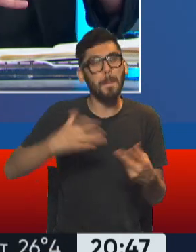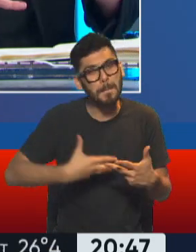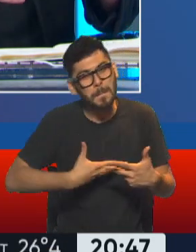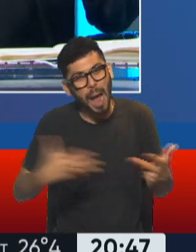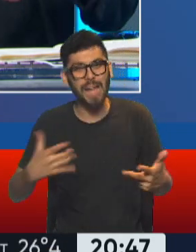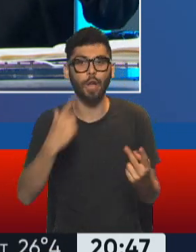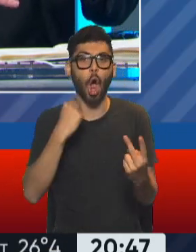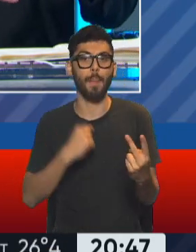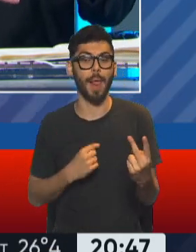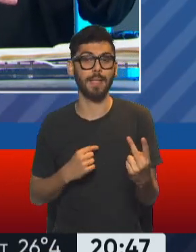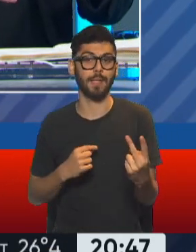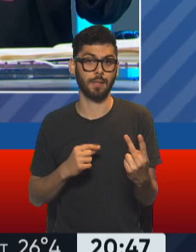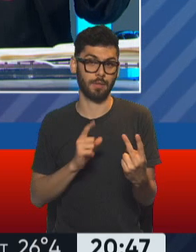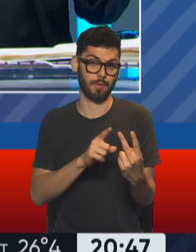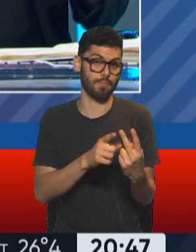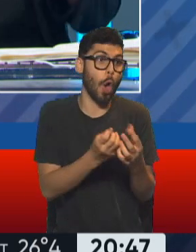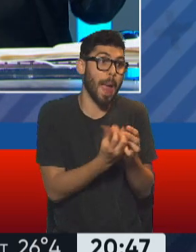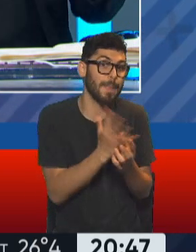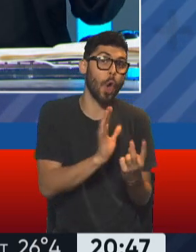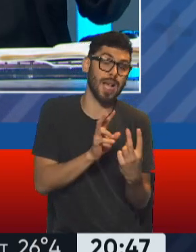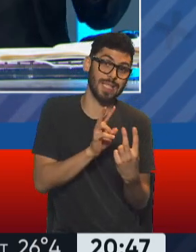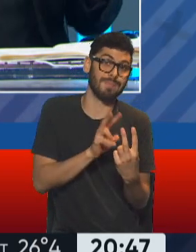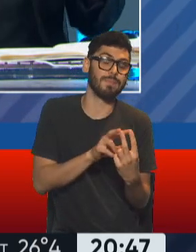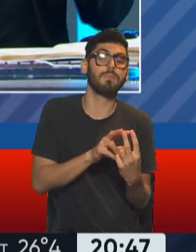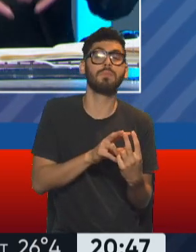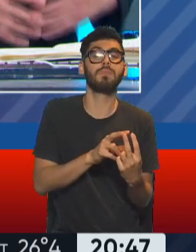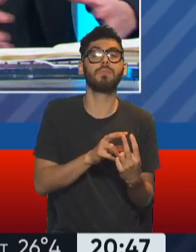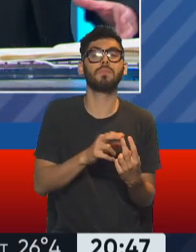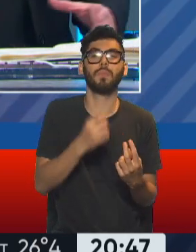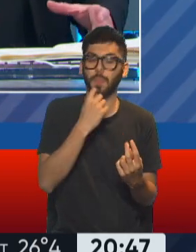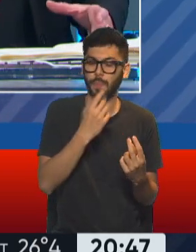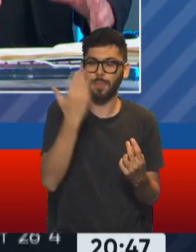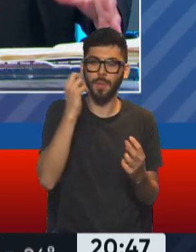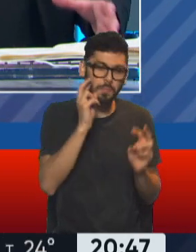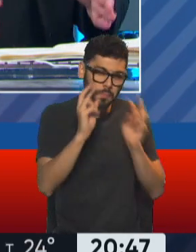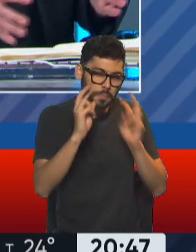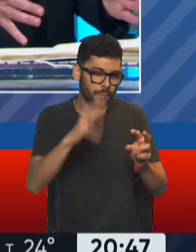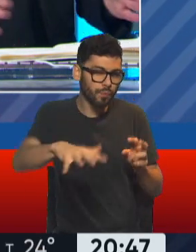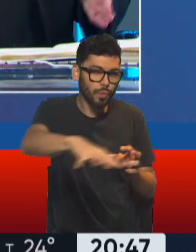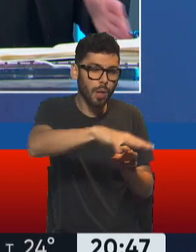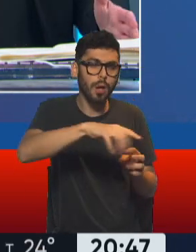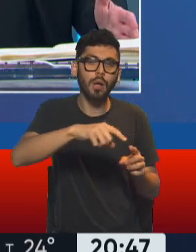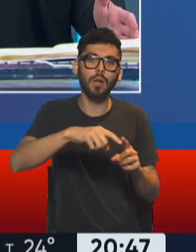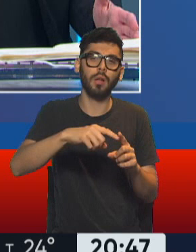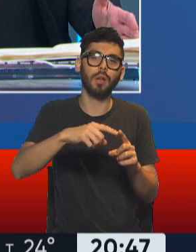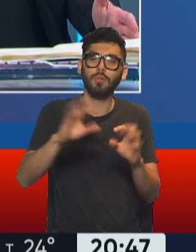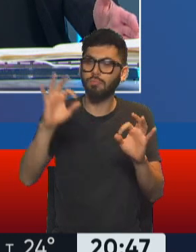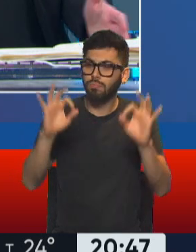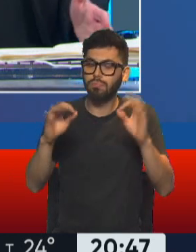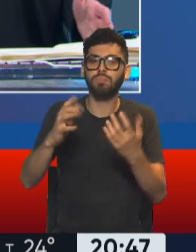masculino por lo menos en sus orígenes en el sentido de que cuando vos veías como como rendían en términos